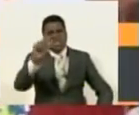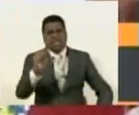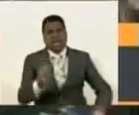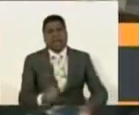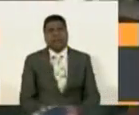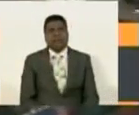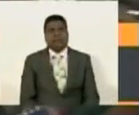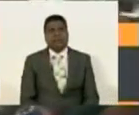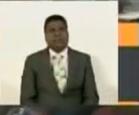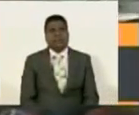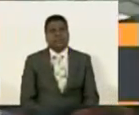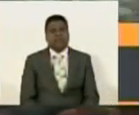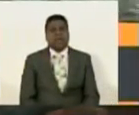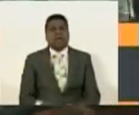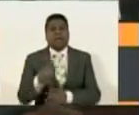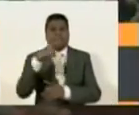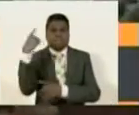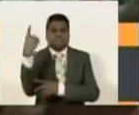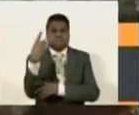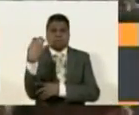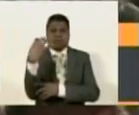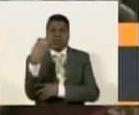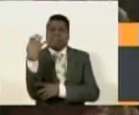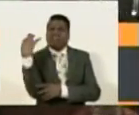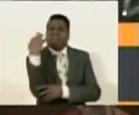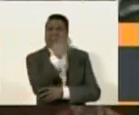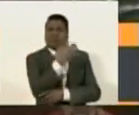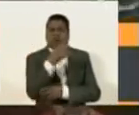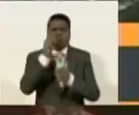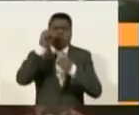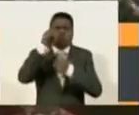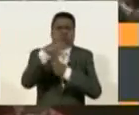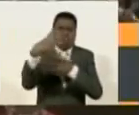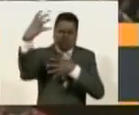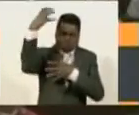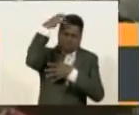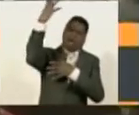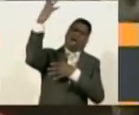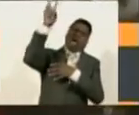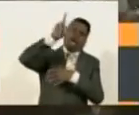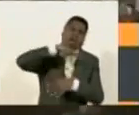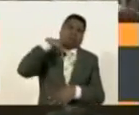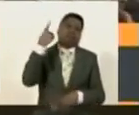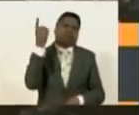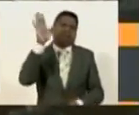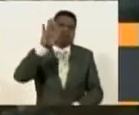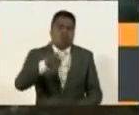La compañera que le lanzaron la botella de hielo. Fue capturado.